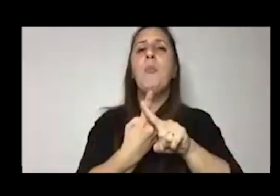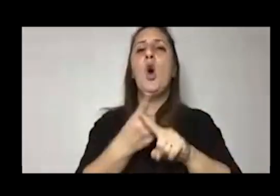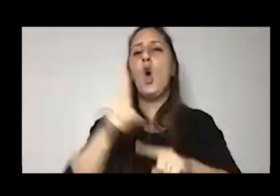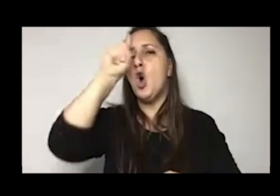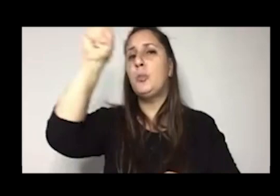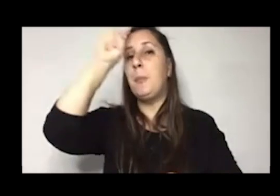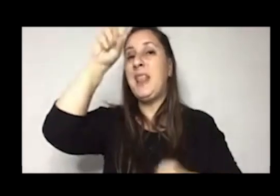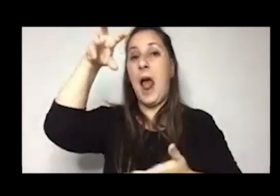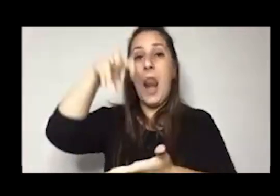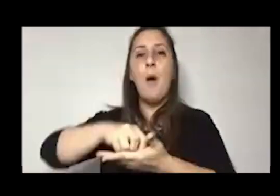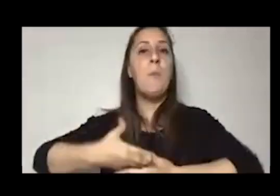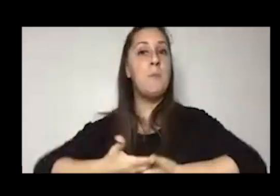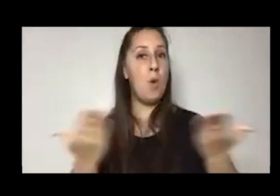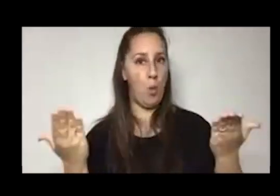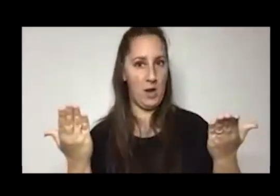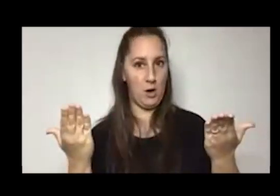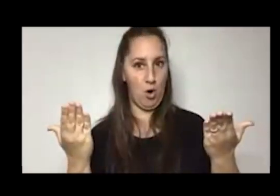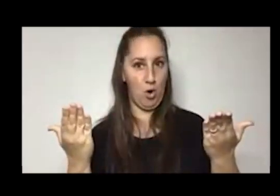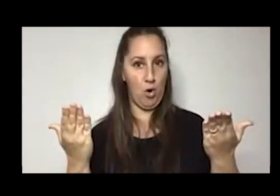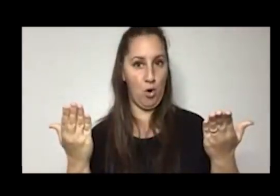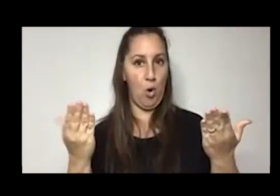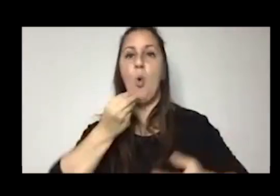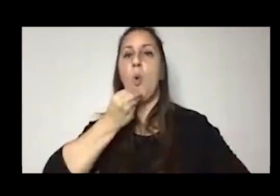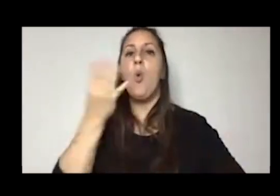y no por todos, cualquier médico de obra social.